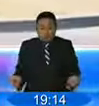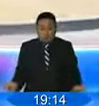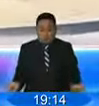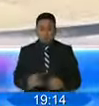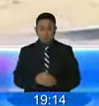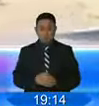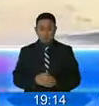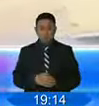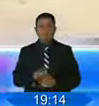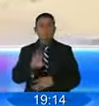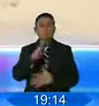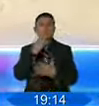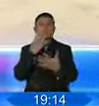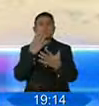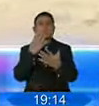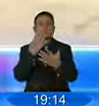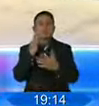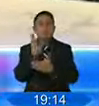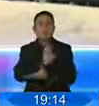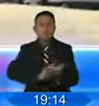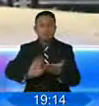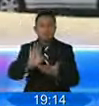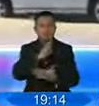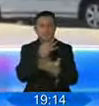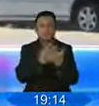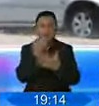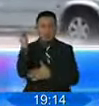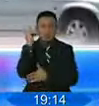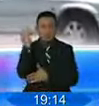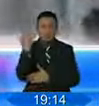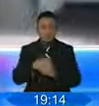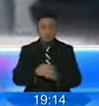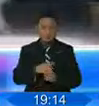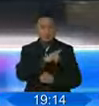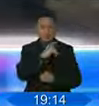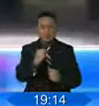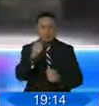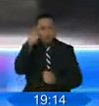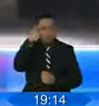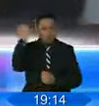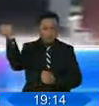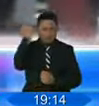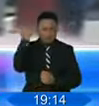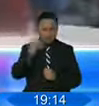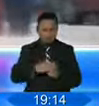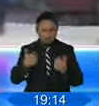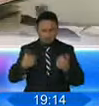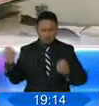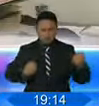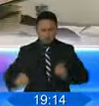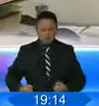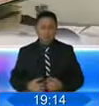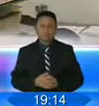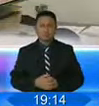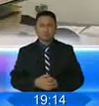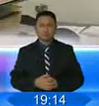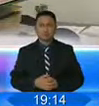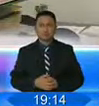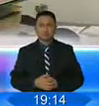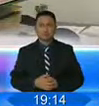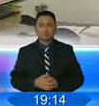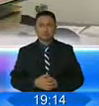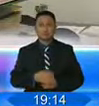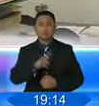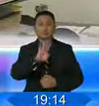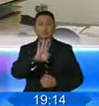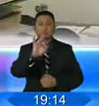Industrial Norte de la urbe. El cuerpo presentaba un golpe contundente a la altura de la frente y heridas en diferentes partes. Esta persona se la encontró a las